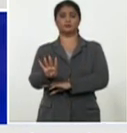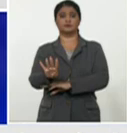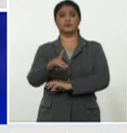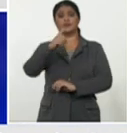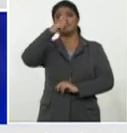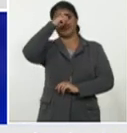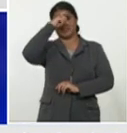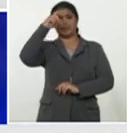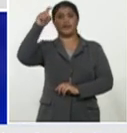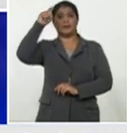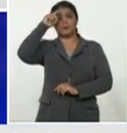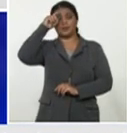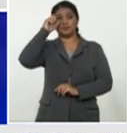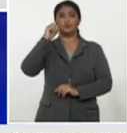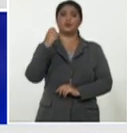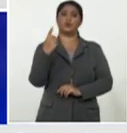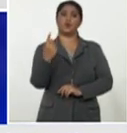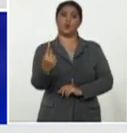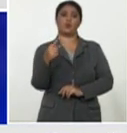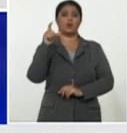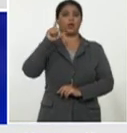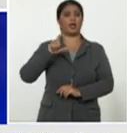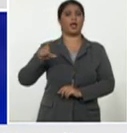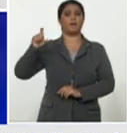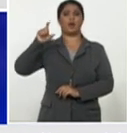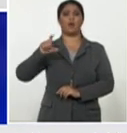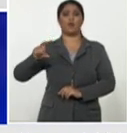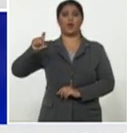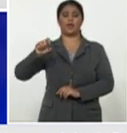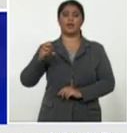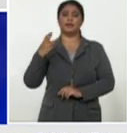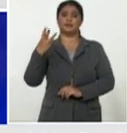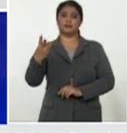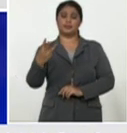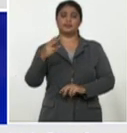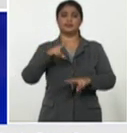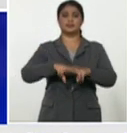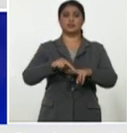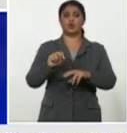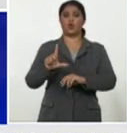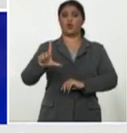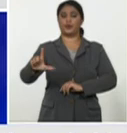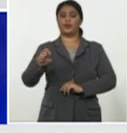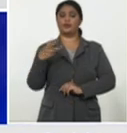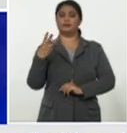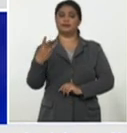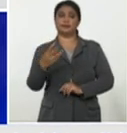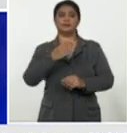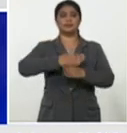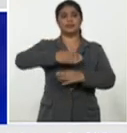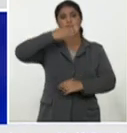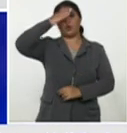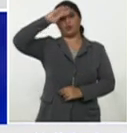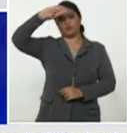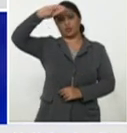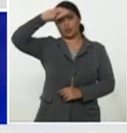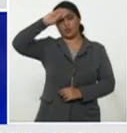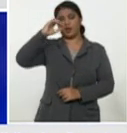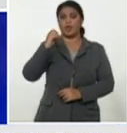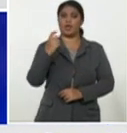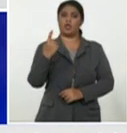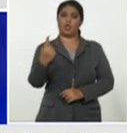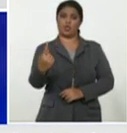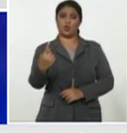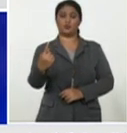Espíritus, 1 en Camagüey, 3 en Holguín, 3 en Santiago de Cuba y 1 en